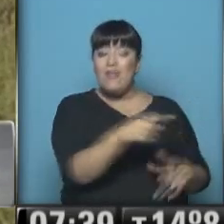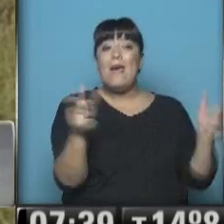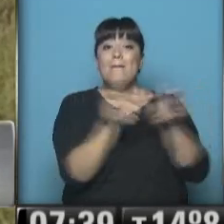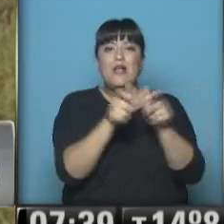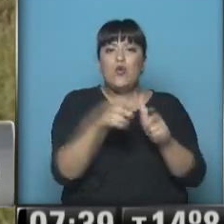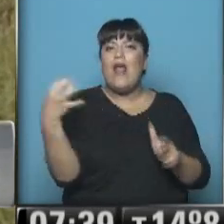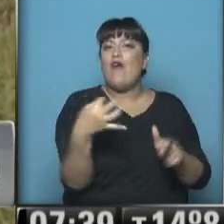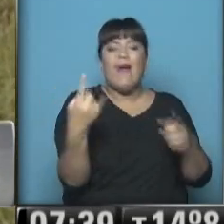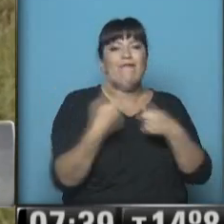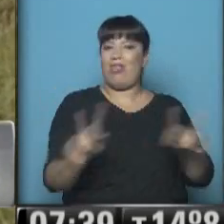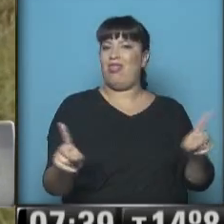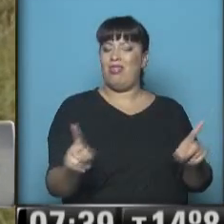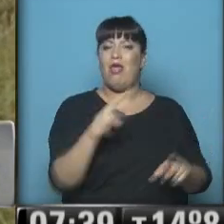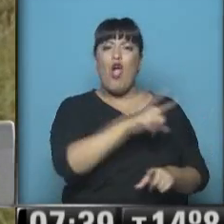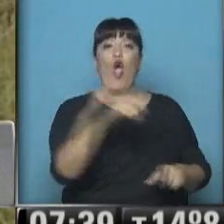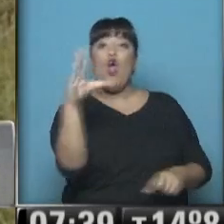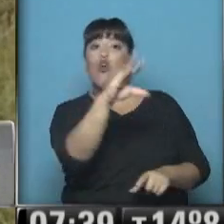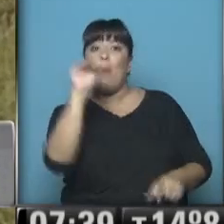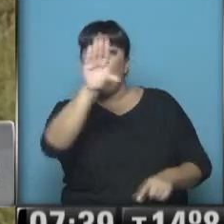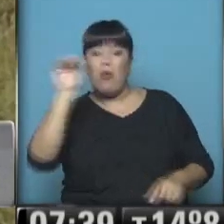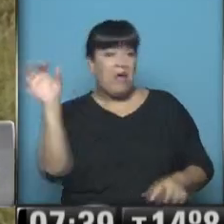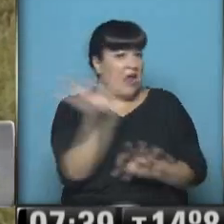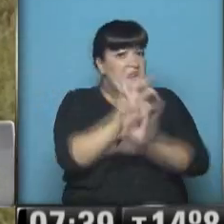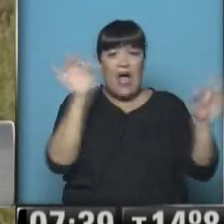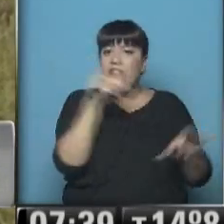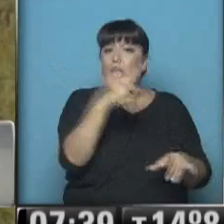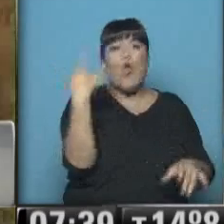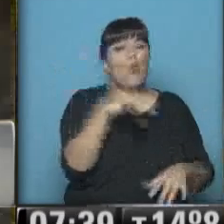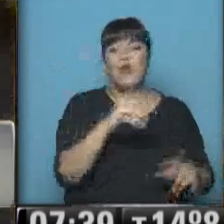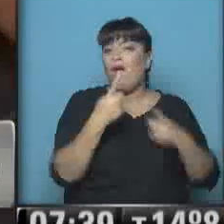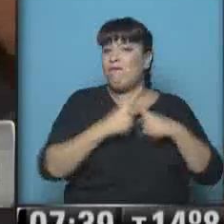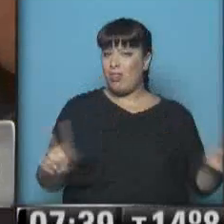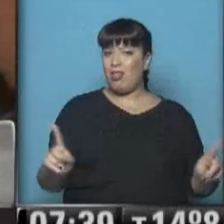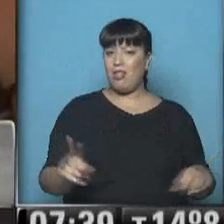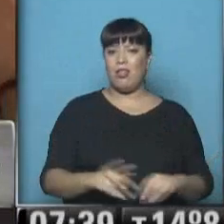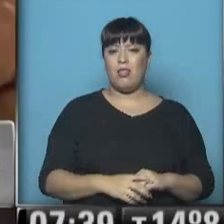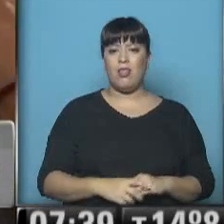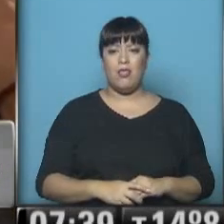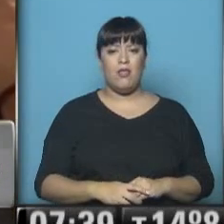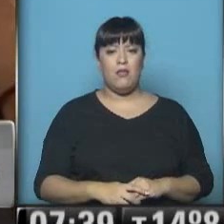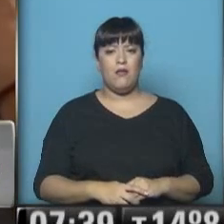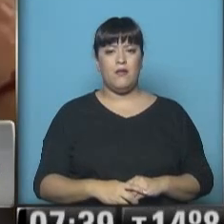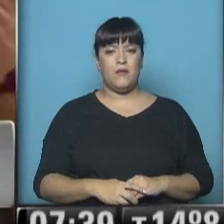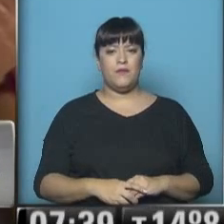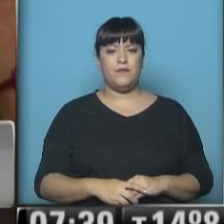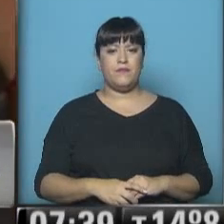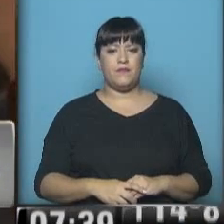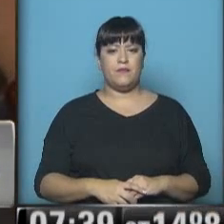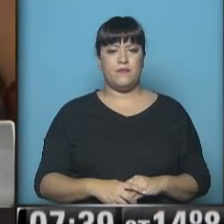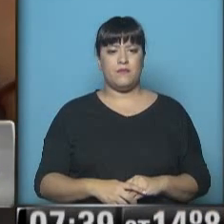sin copiar a nadie de ninguna manera obvia y